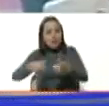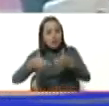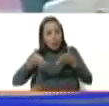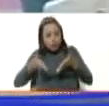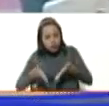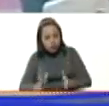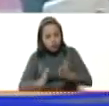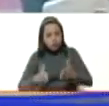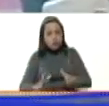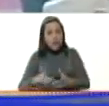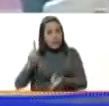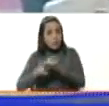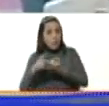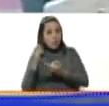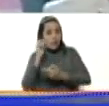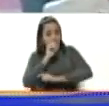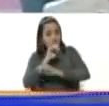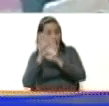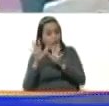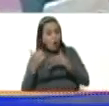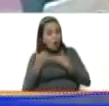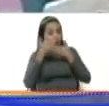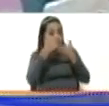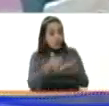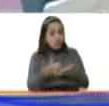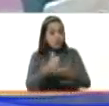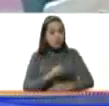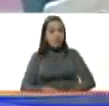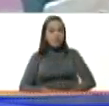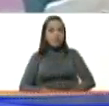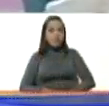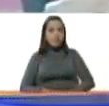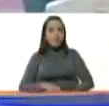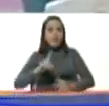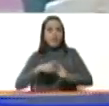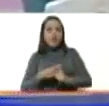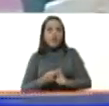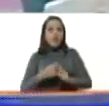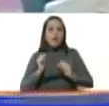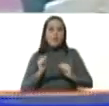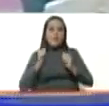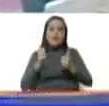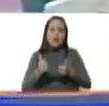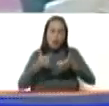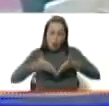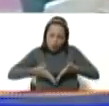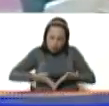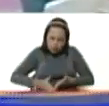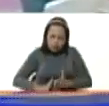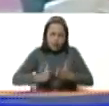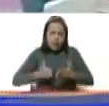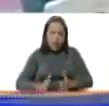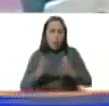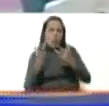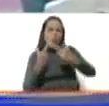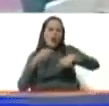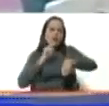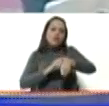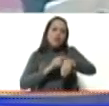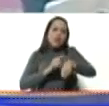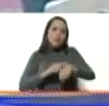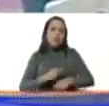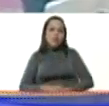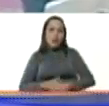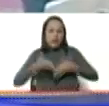ella, tiene eso claro, la ayuda. Y entonces, cuando realmente empezamos con las contracciones efectivas, vamos a ver cuánto tiempo duran. Una